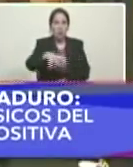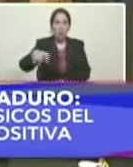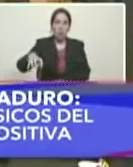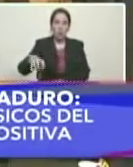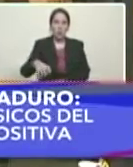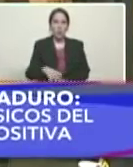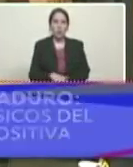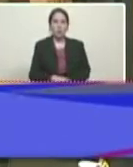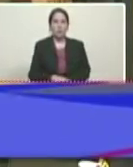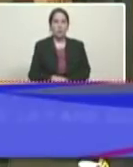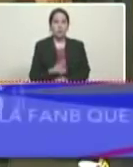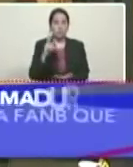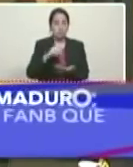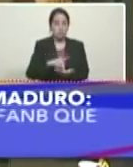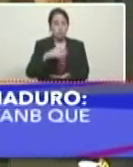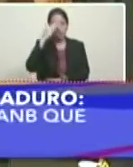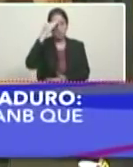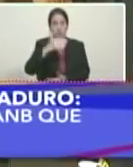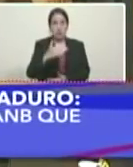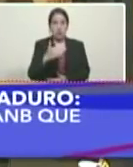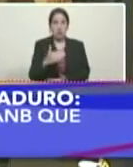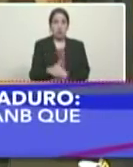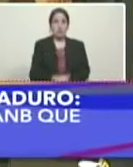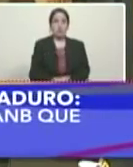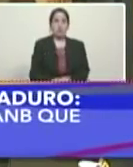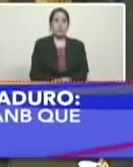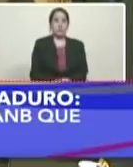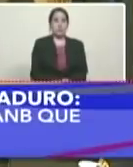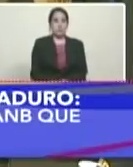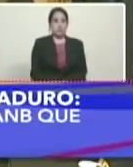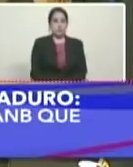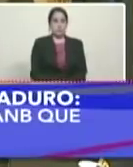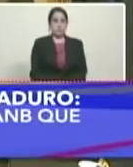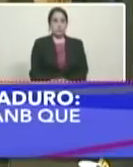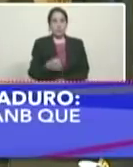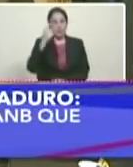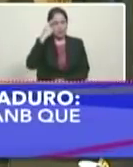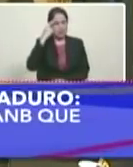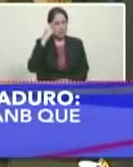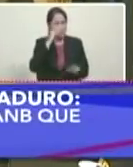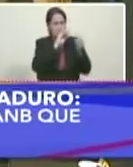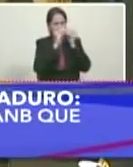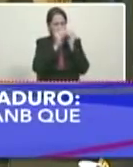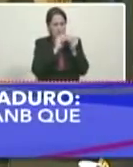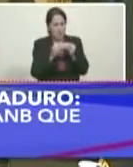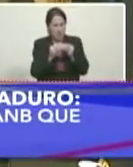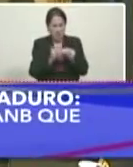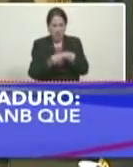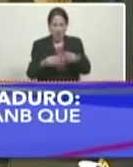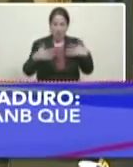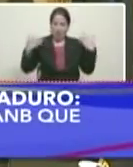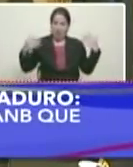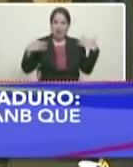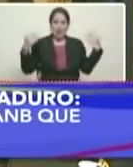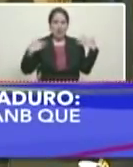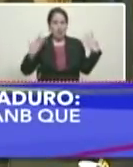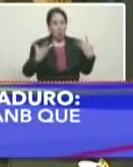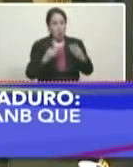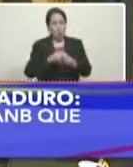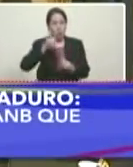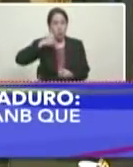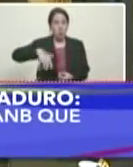militares presentes bueno ya saben afinar con mucha alegría con el pueblo